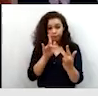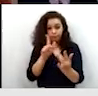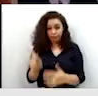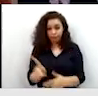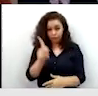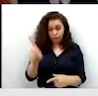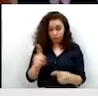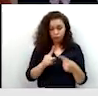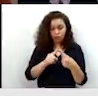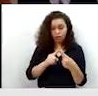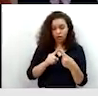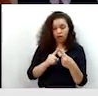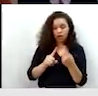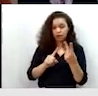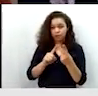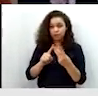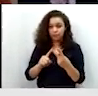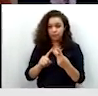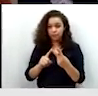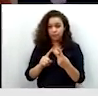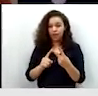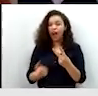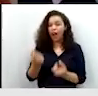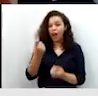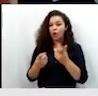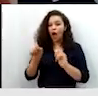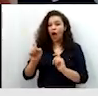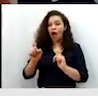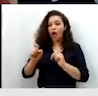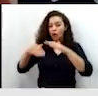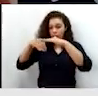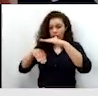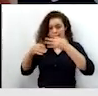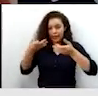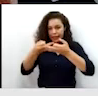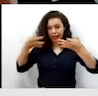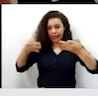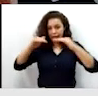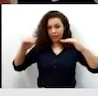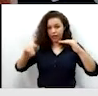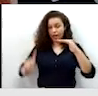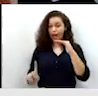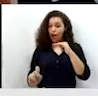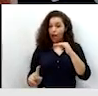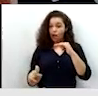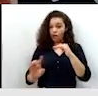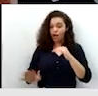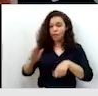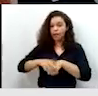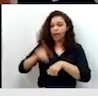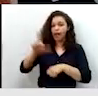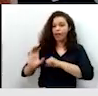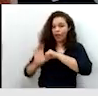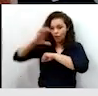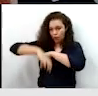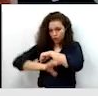dar por algunos manantiales que todavía llegamos a tener, sobre todo en el espacio de Coajimalpa,